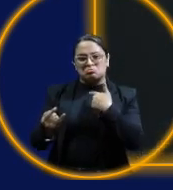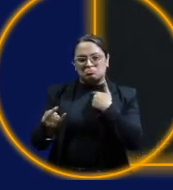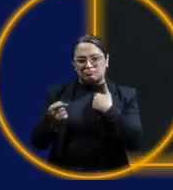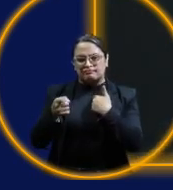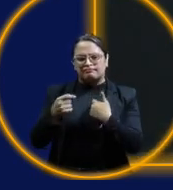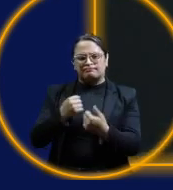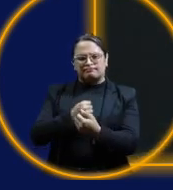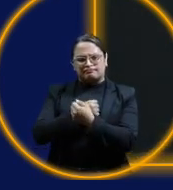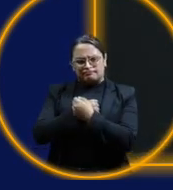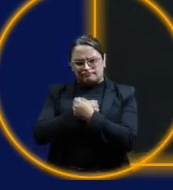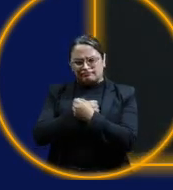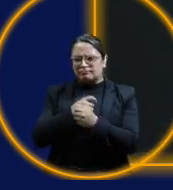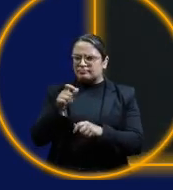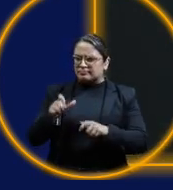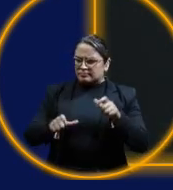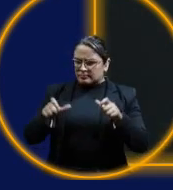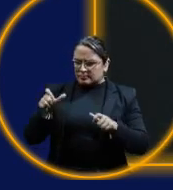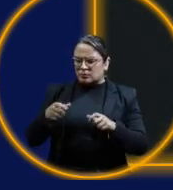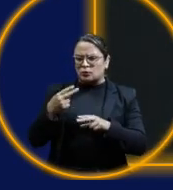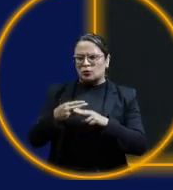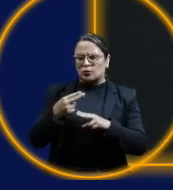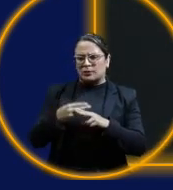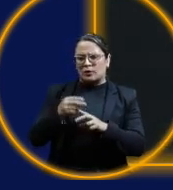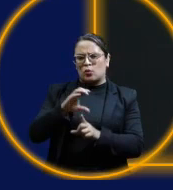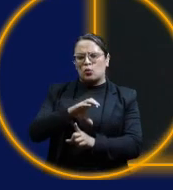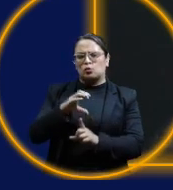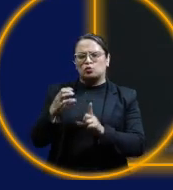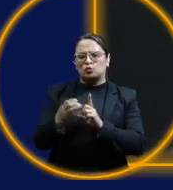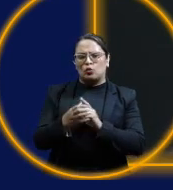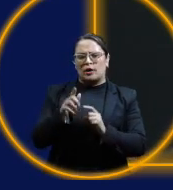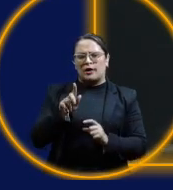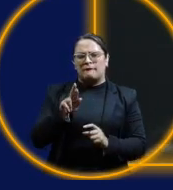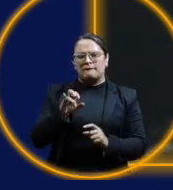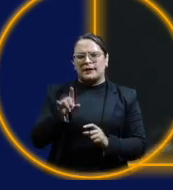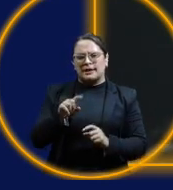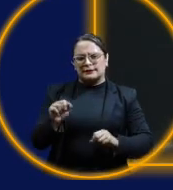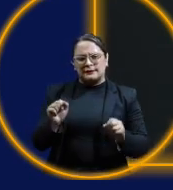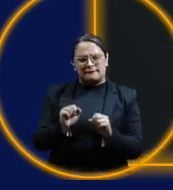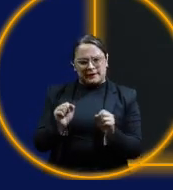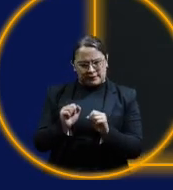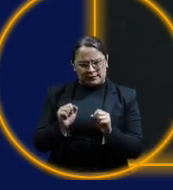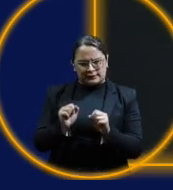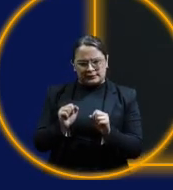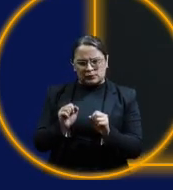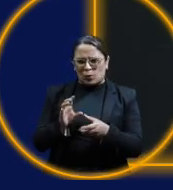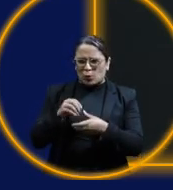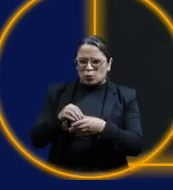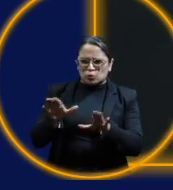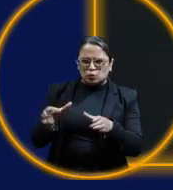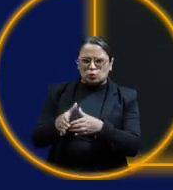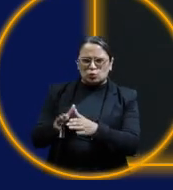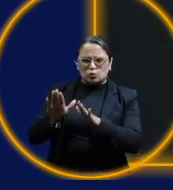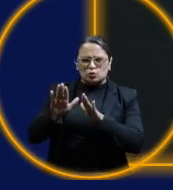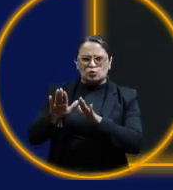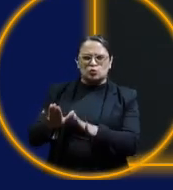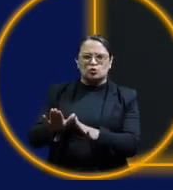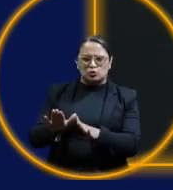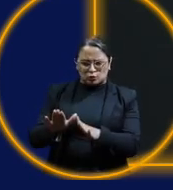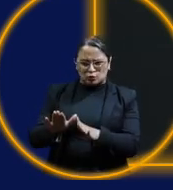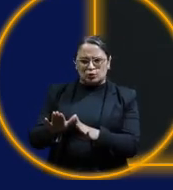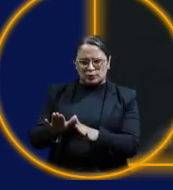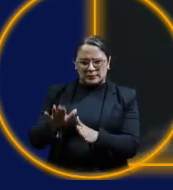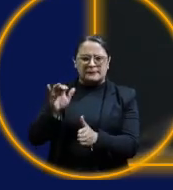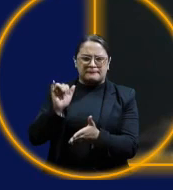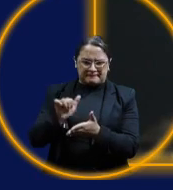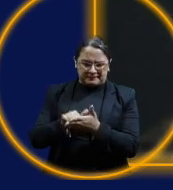gente o algo que se llama culturas frías por decir eso o de culturas de culto puede ser de Yo creo que es como que